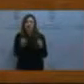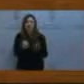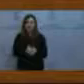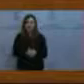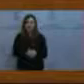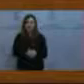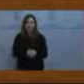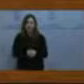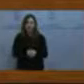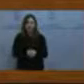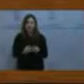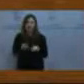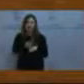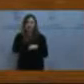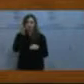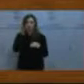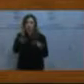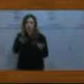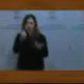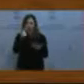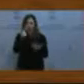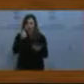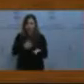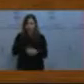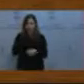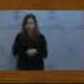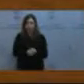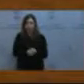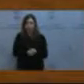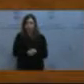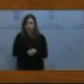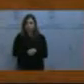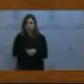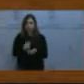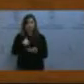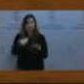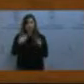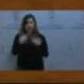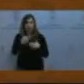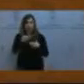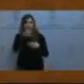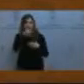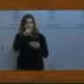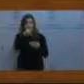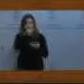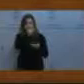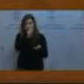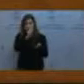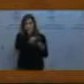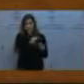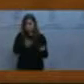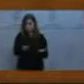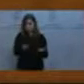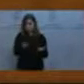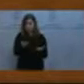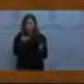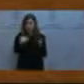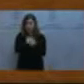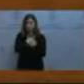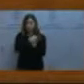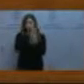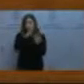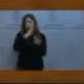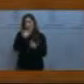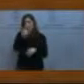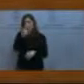yo le agradezco su comparecencia. Nos ha aclarado algunas cosas poquitas, porque de todas estas cuestiones concretas de proyectos no